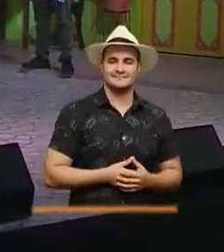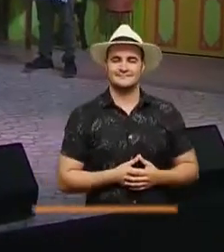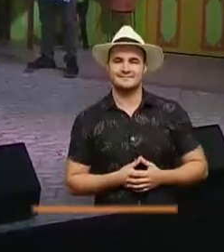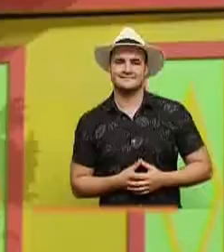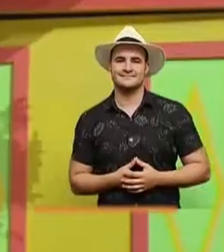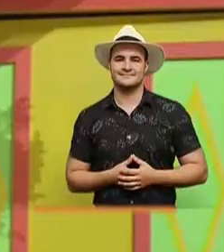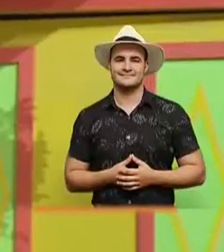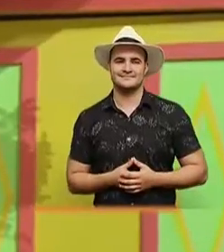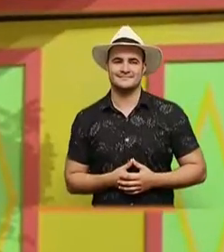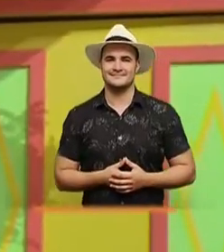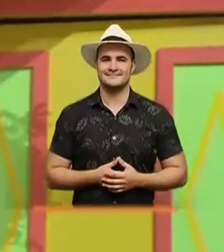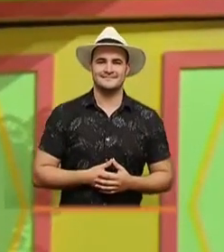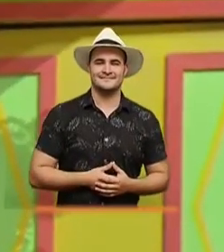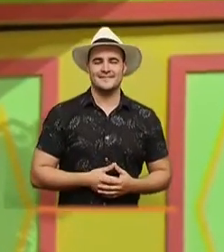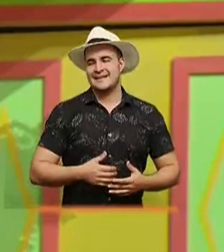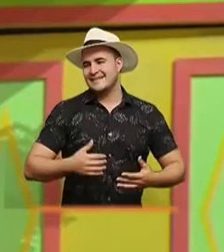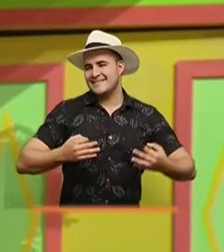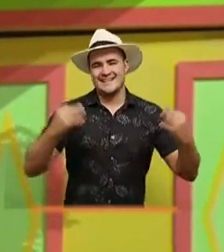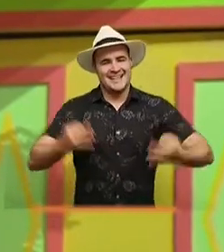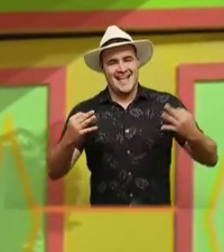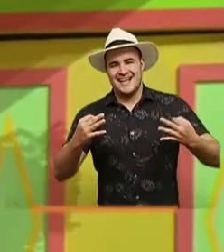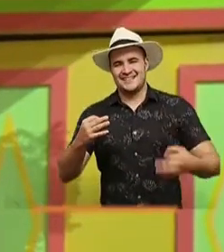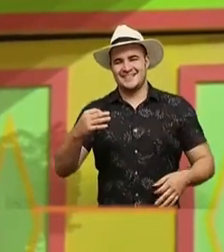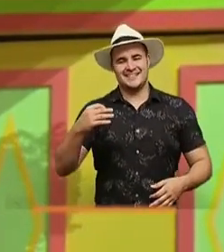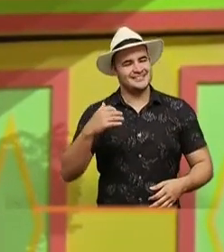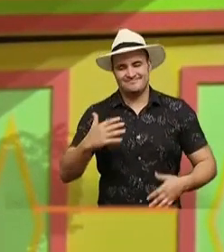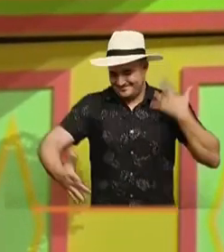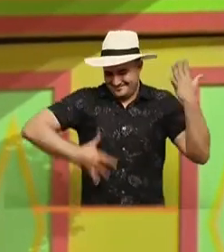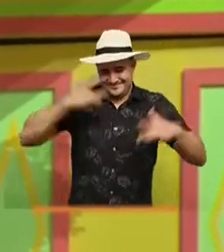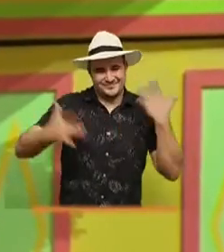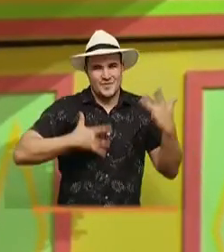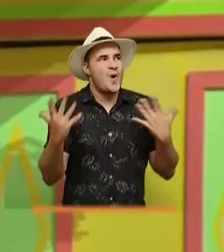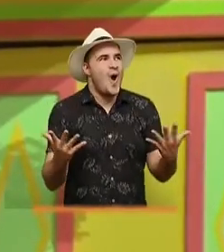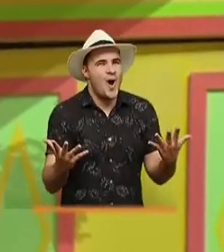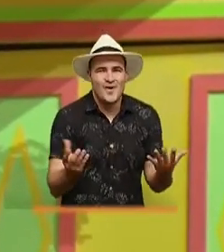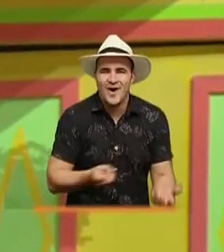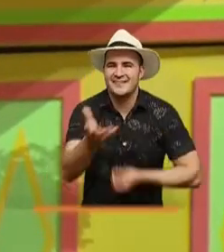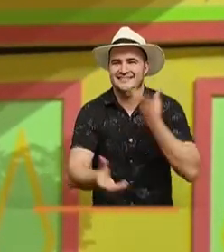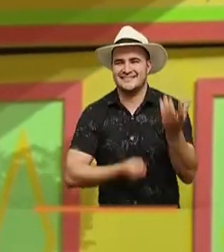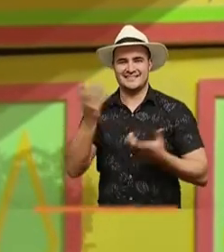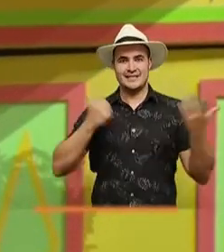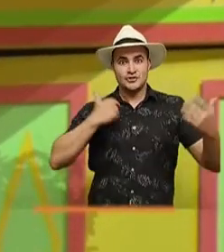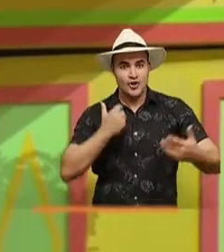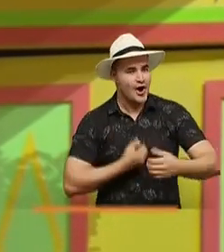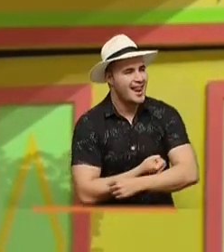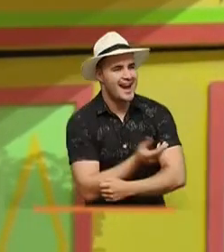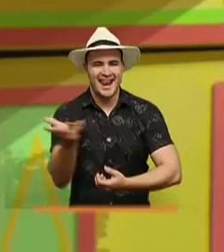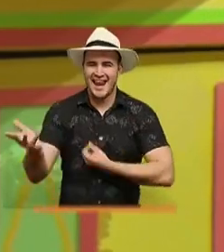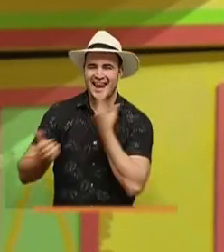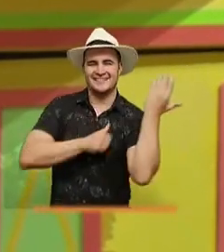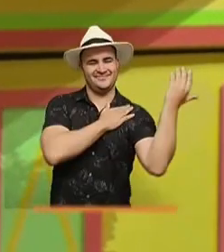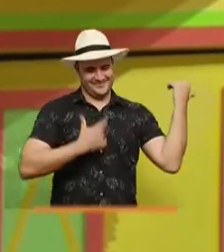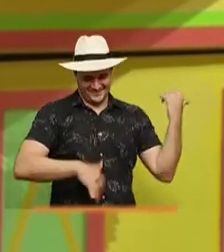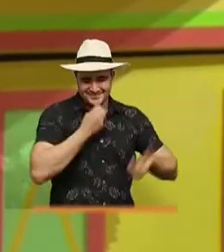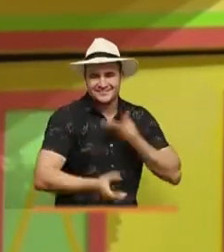No saben cuánto disfruto, pues trovaré es mi alegría. Y aunque